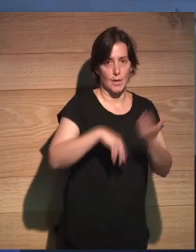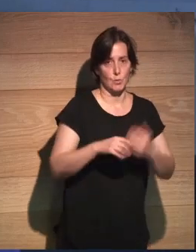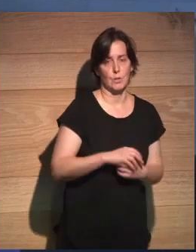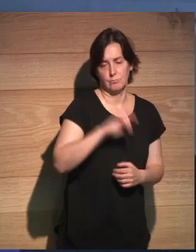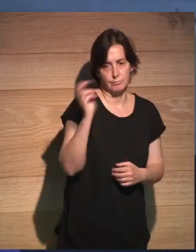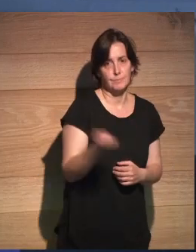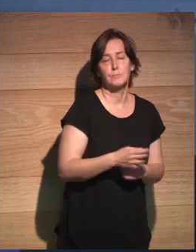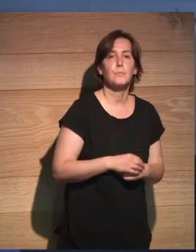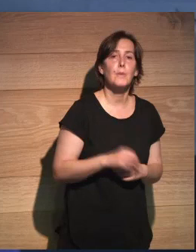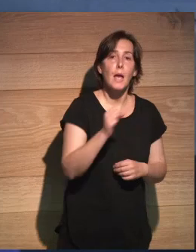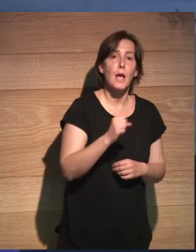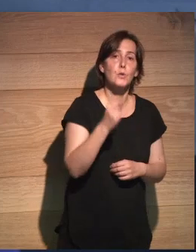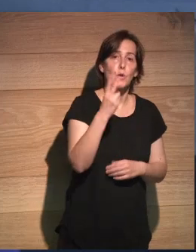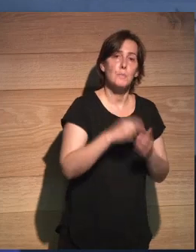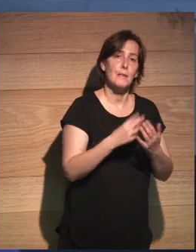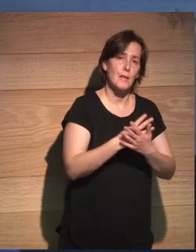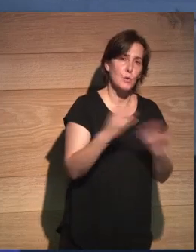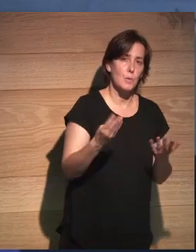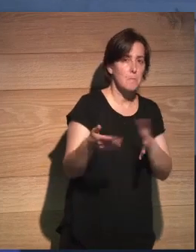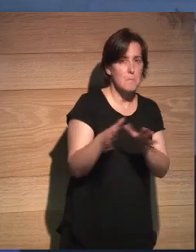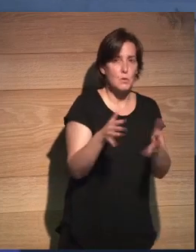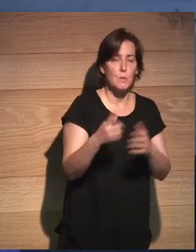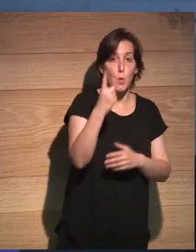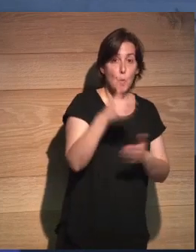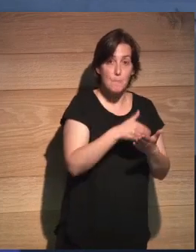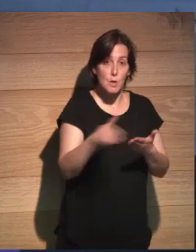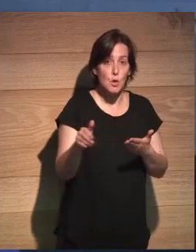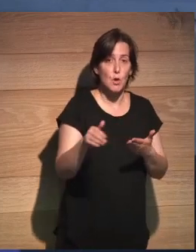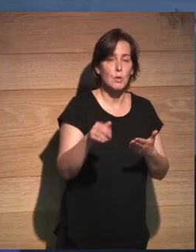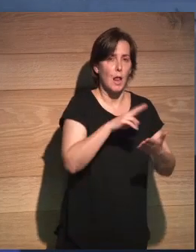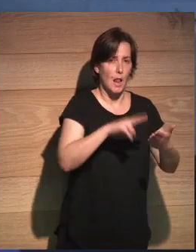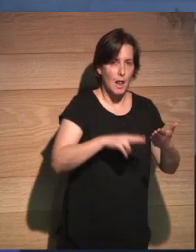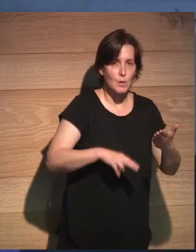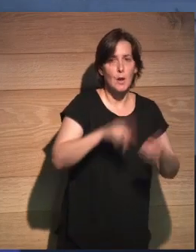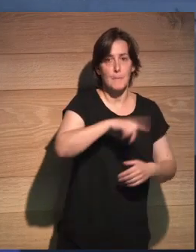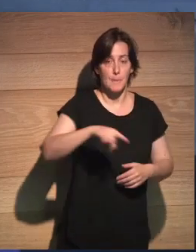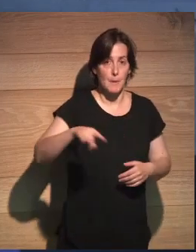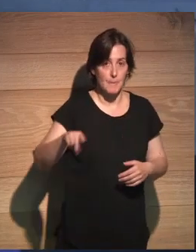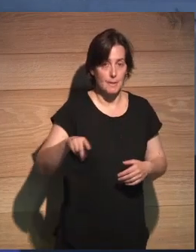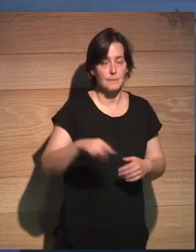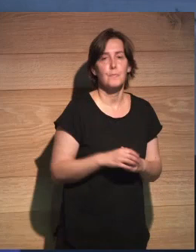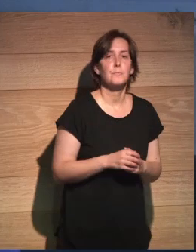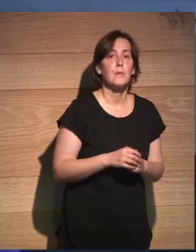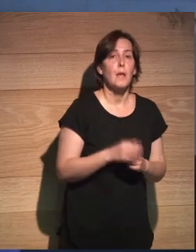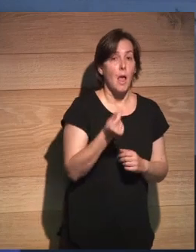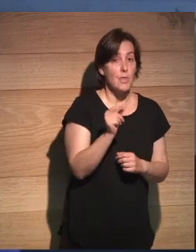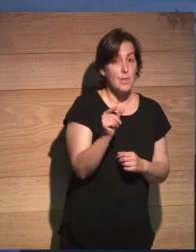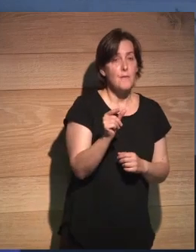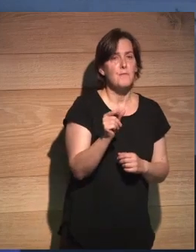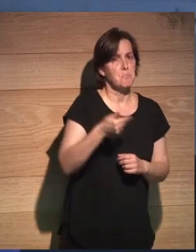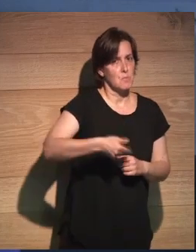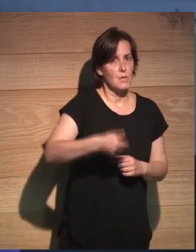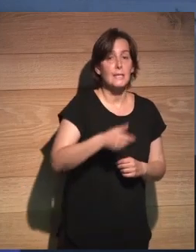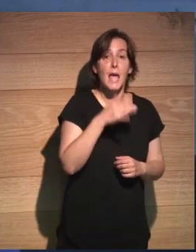año 2019 teníamos cerca de 1 millón de lecturas mensuales, una cifra nada desdeñable.